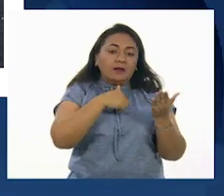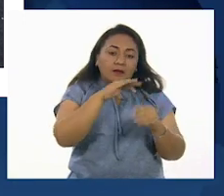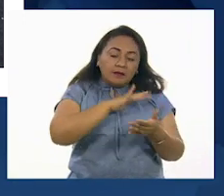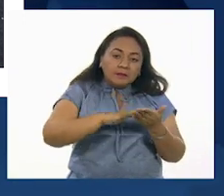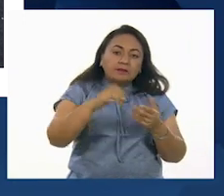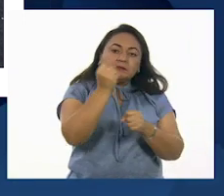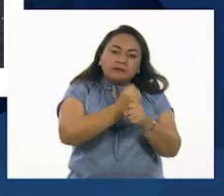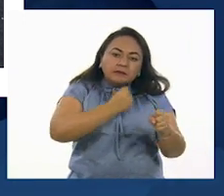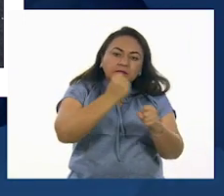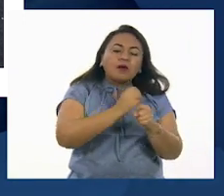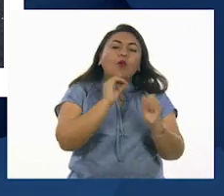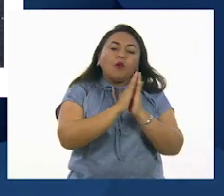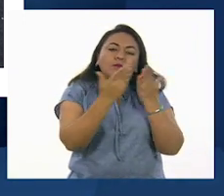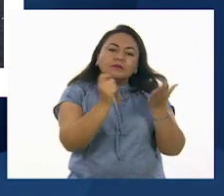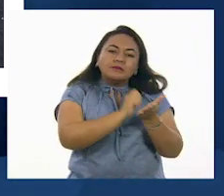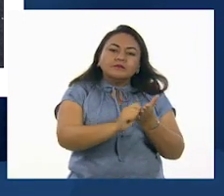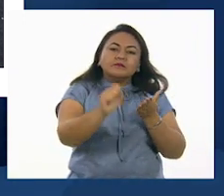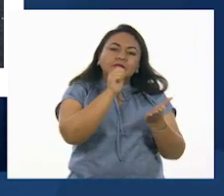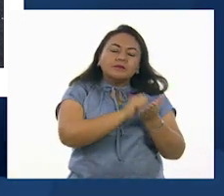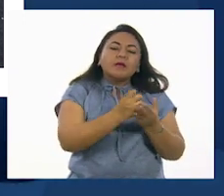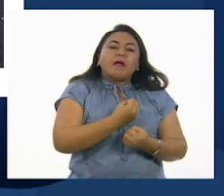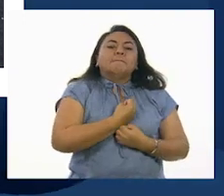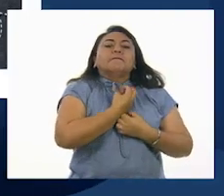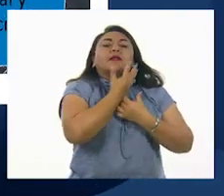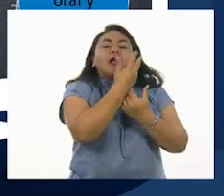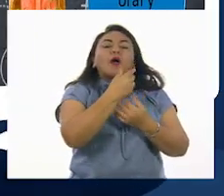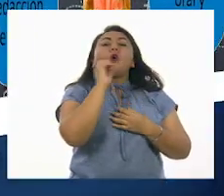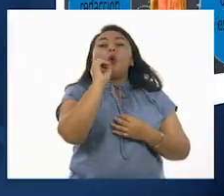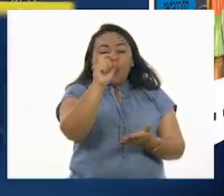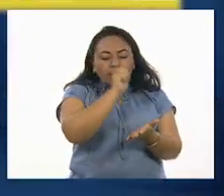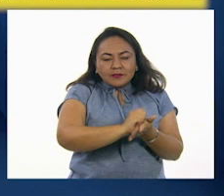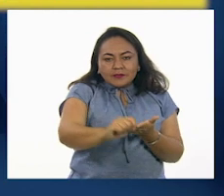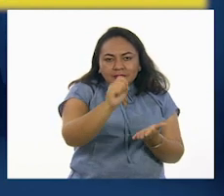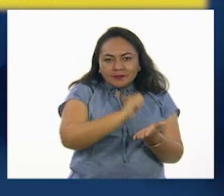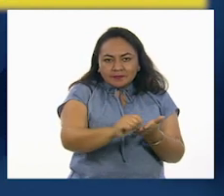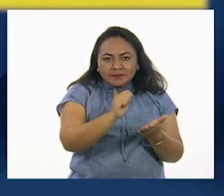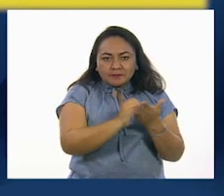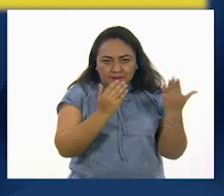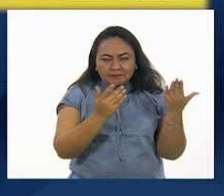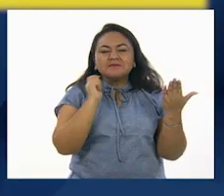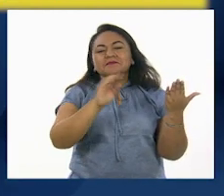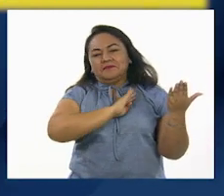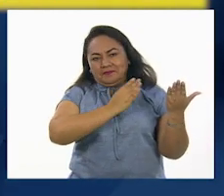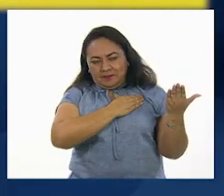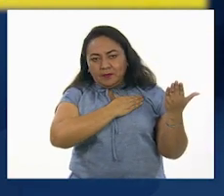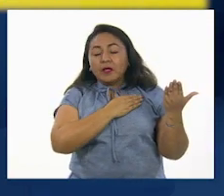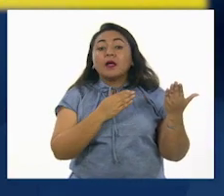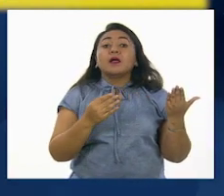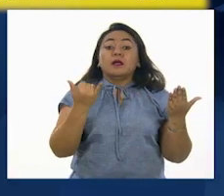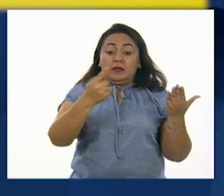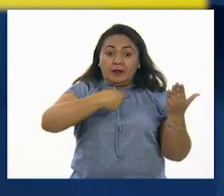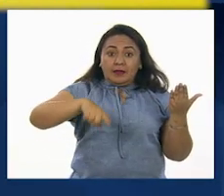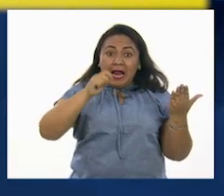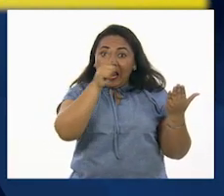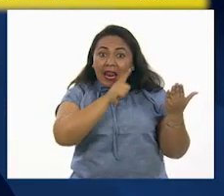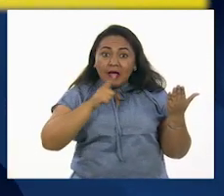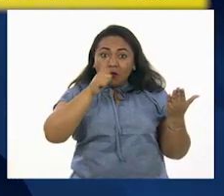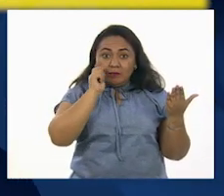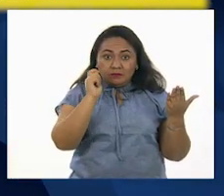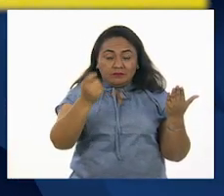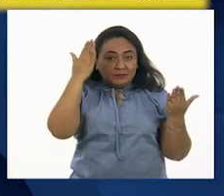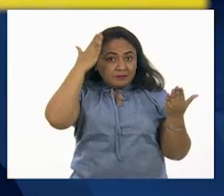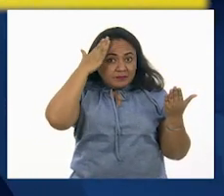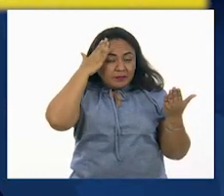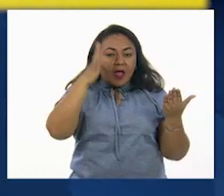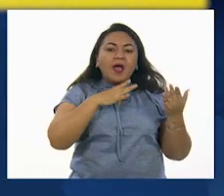la redacción de diversos textos como la expresión oral y escrita. De hecho, durante nuestras sesiones de lengua materna siempre damos lectura